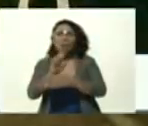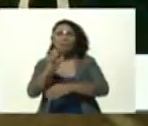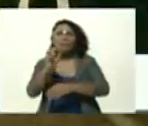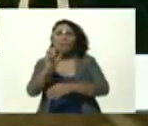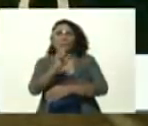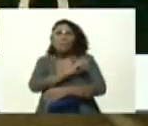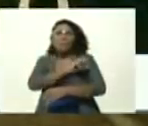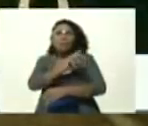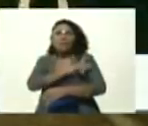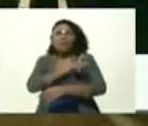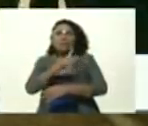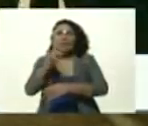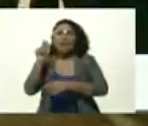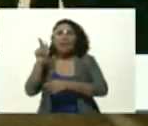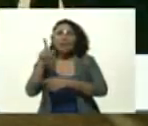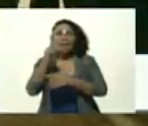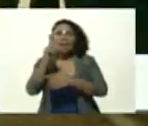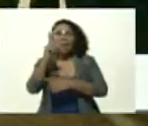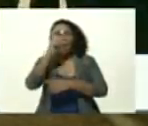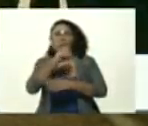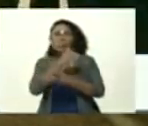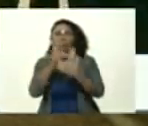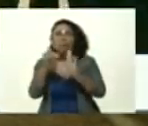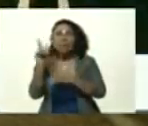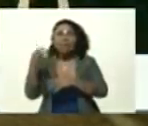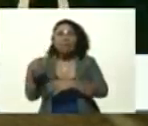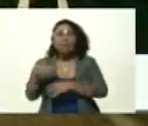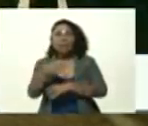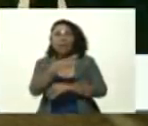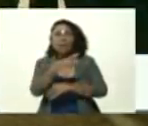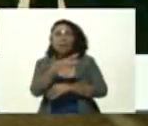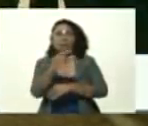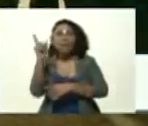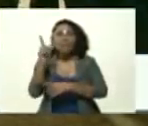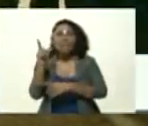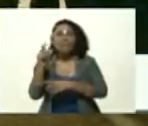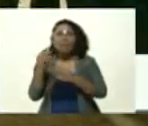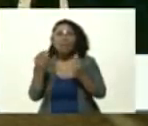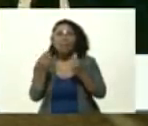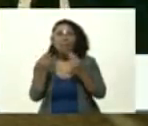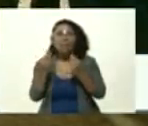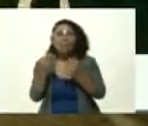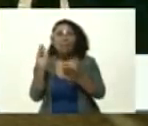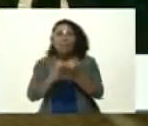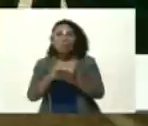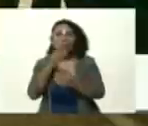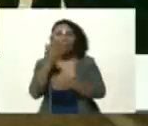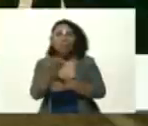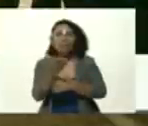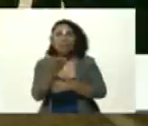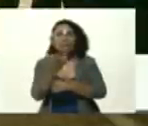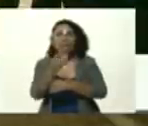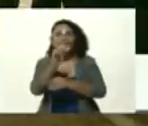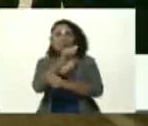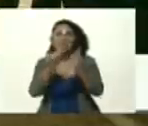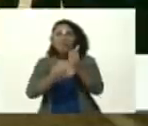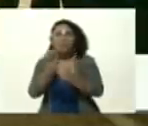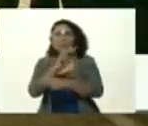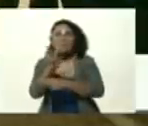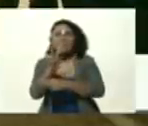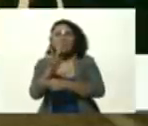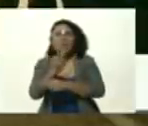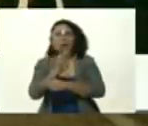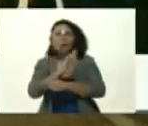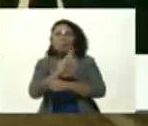civil, nosotros hace año y medio comenzamos los trabajos en el río Chama, a través de los recursos asignados por usted, a través de la vicepresidencia de la República. Quizás